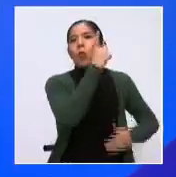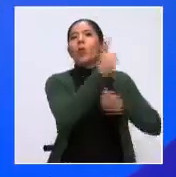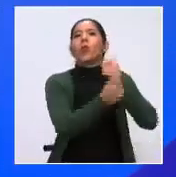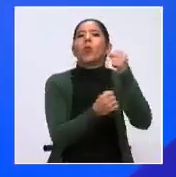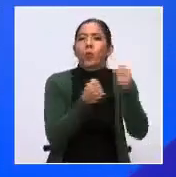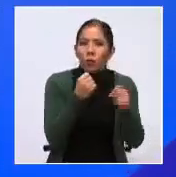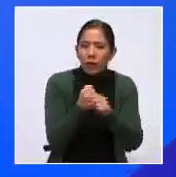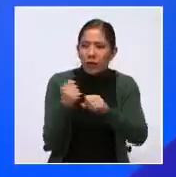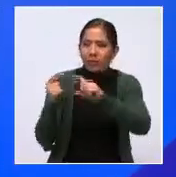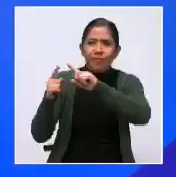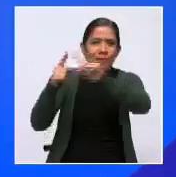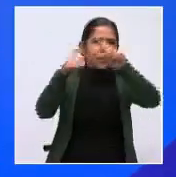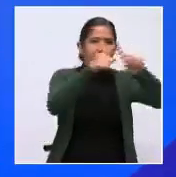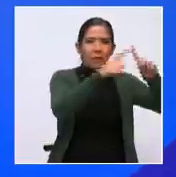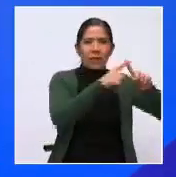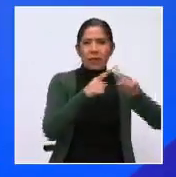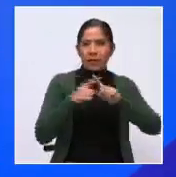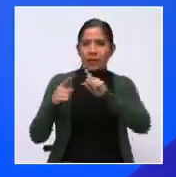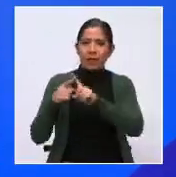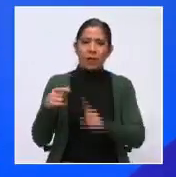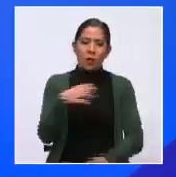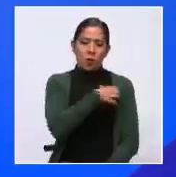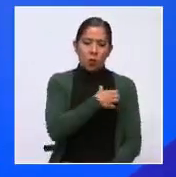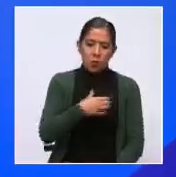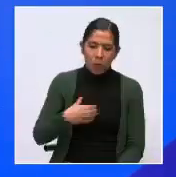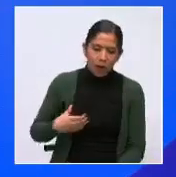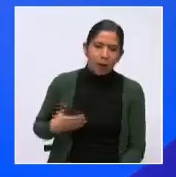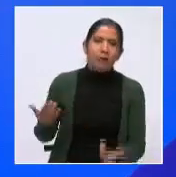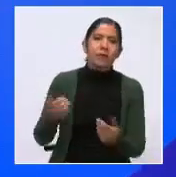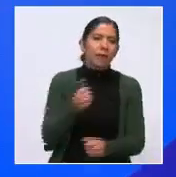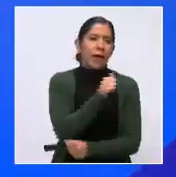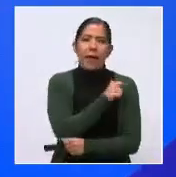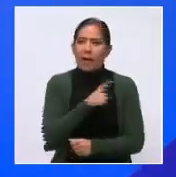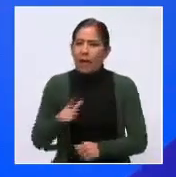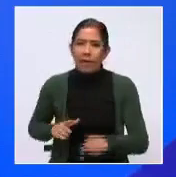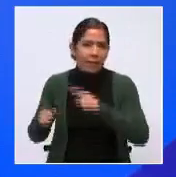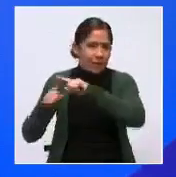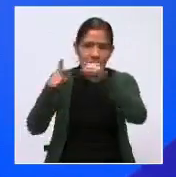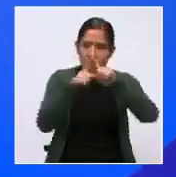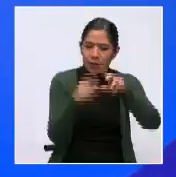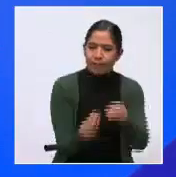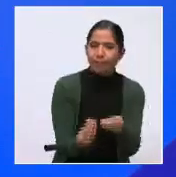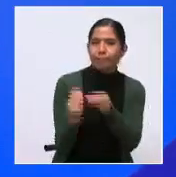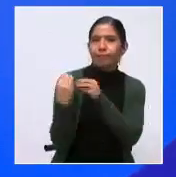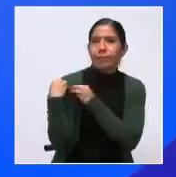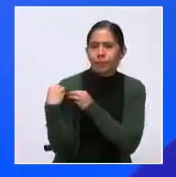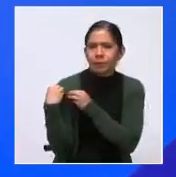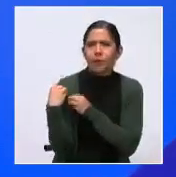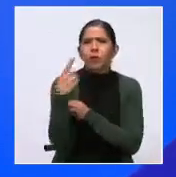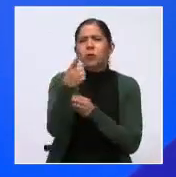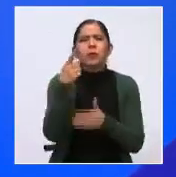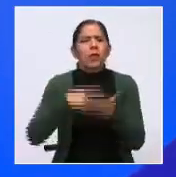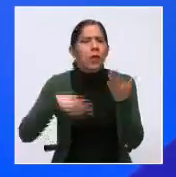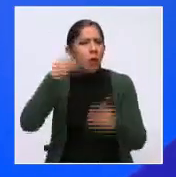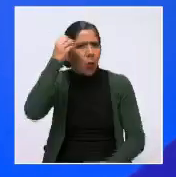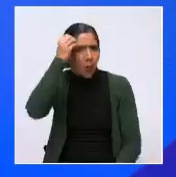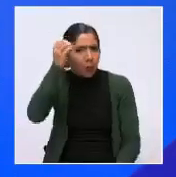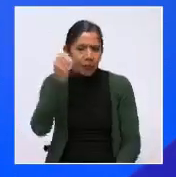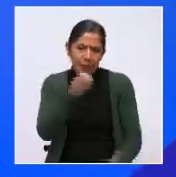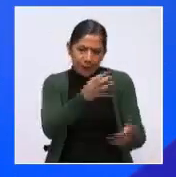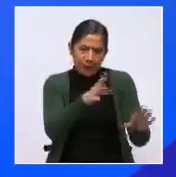nacionales en nuestro país. ¿Cuál es la evaluación que usted tiene? Hemos estado revisando ya todo lo que es el eje central junto